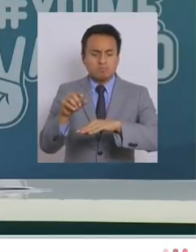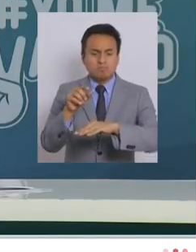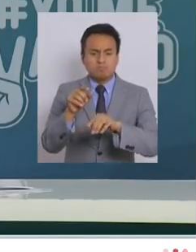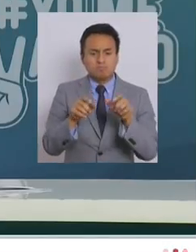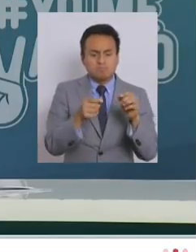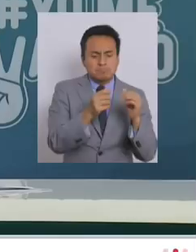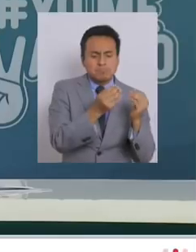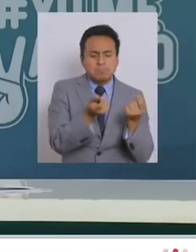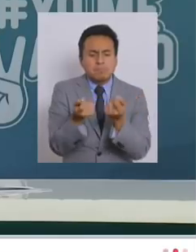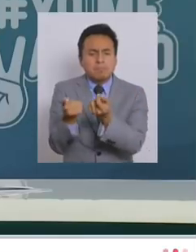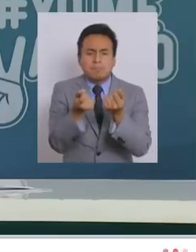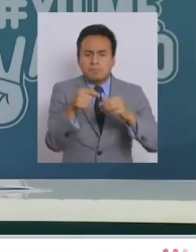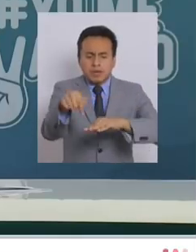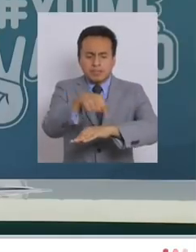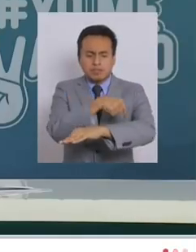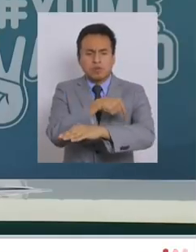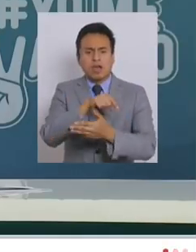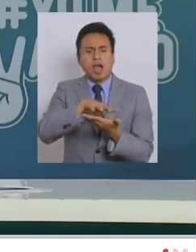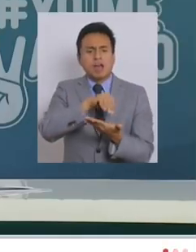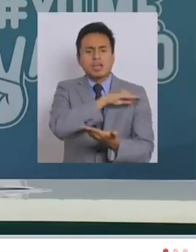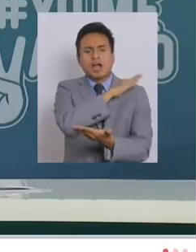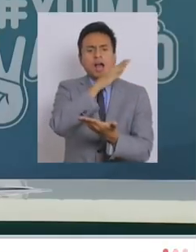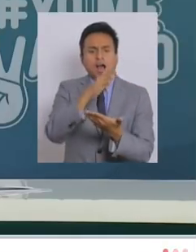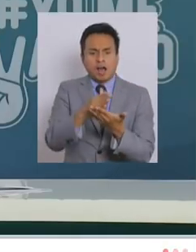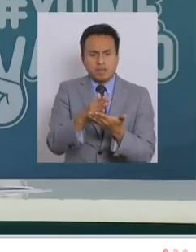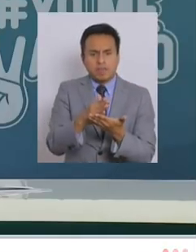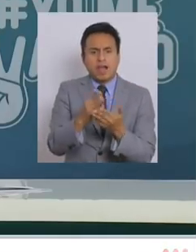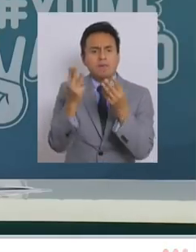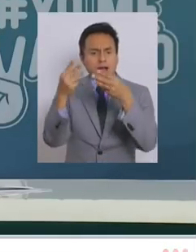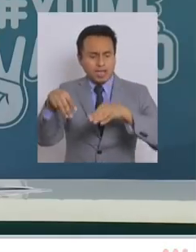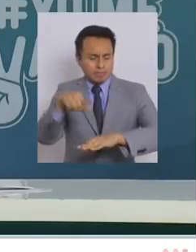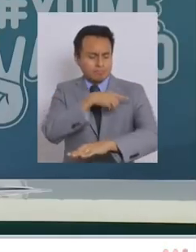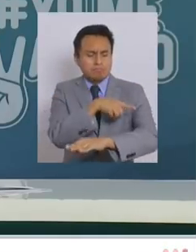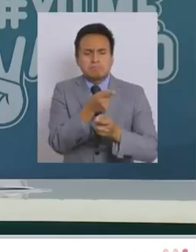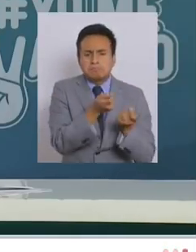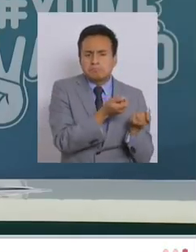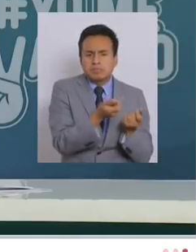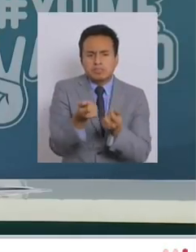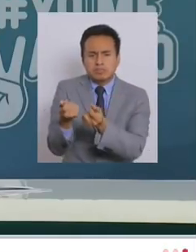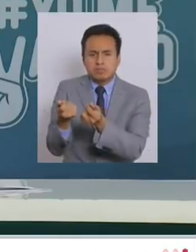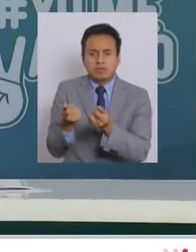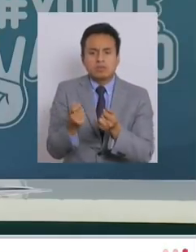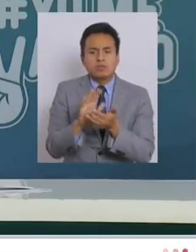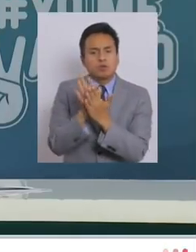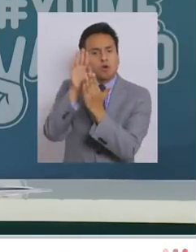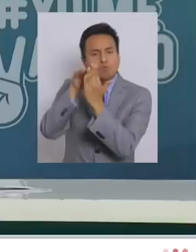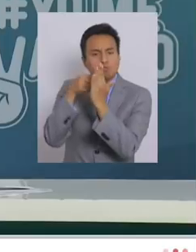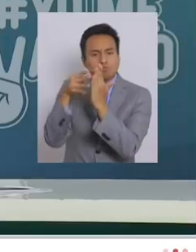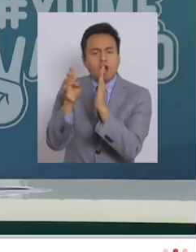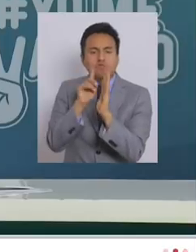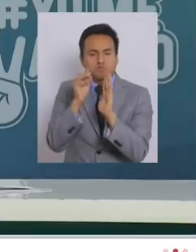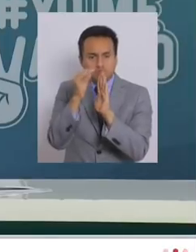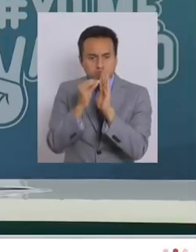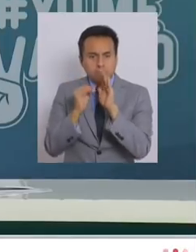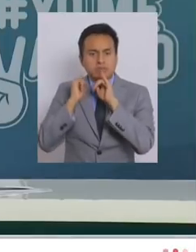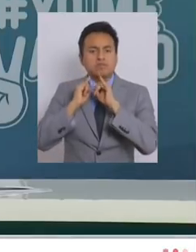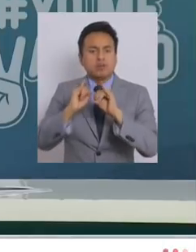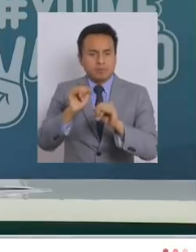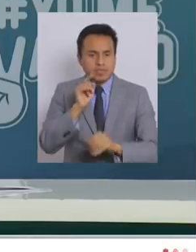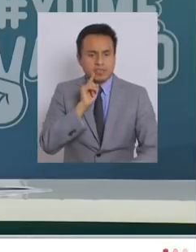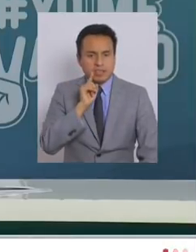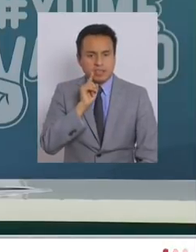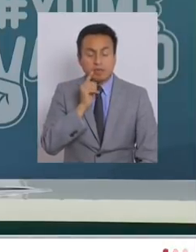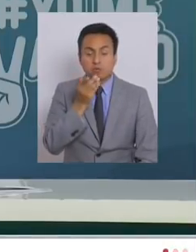homogénea desde arica hasta la región de magallanes esto está todo tabulado está todo hecho en uniforme